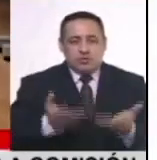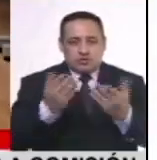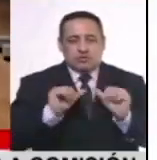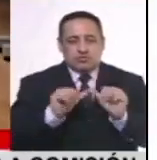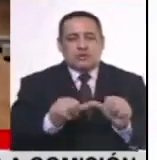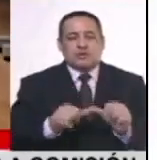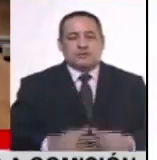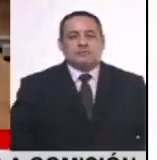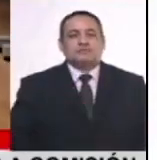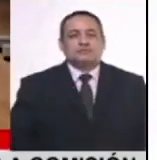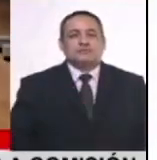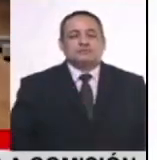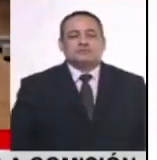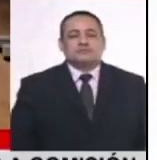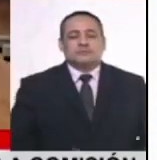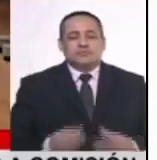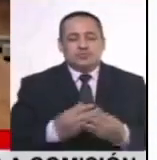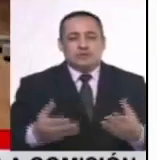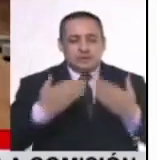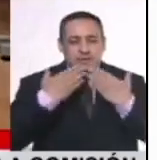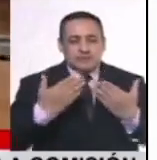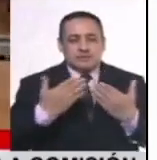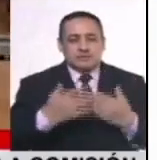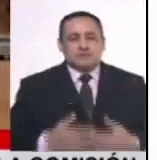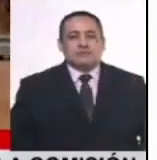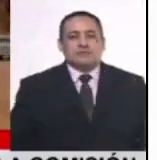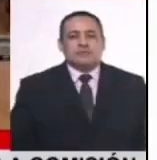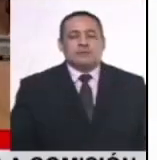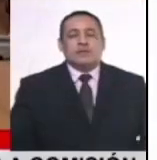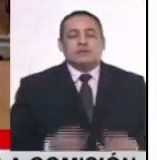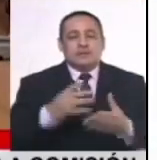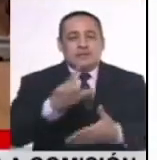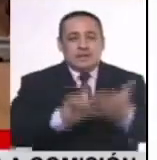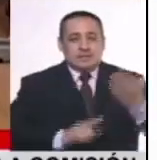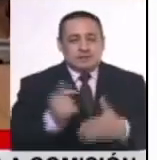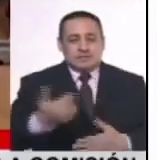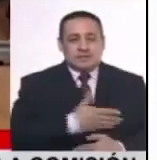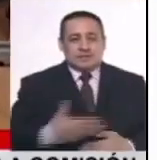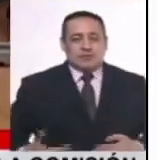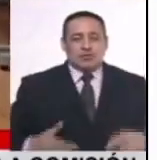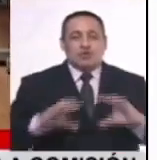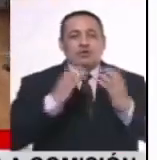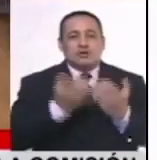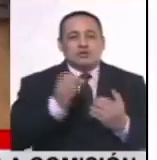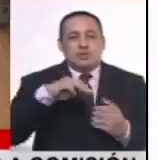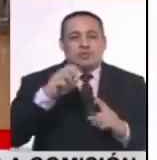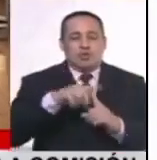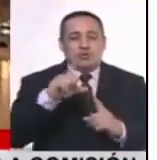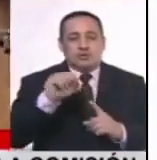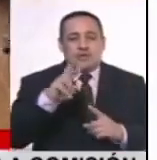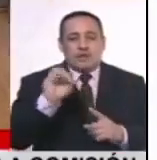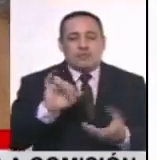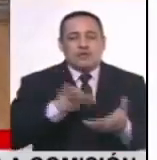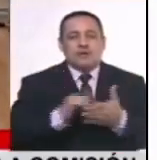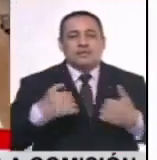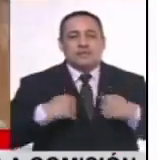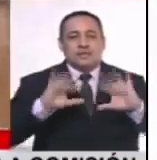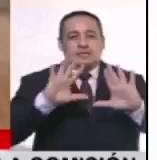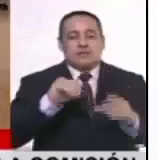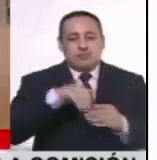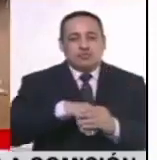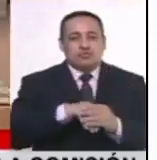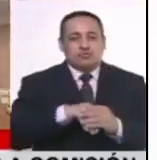continuar. Gracias. Gracias, secretario técnico. La lista presidida por el congresista Montalvo Cubas ha obtenido 10 votos a